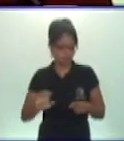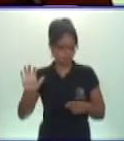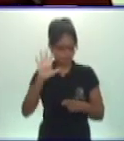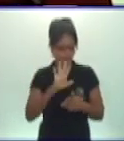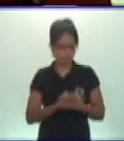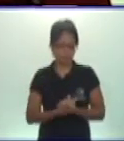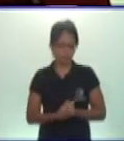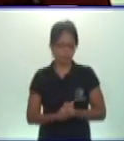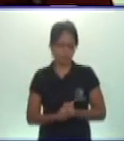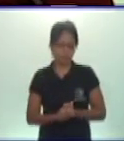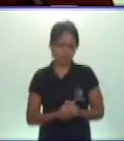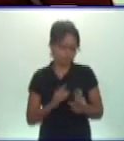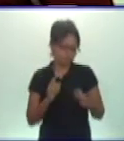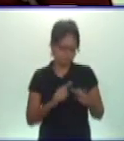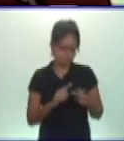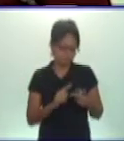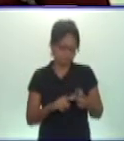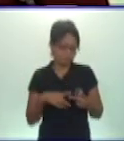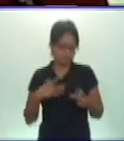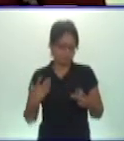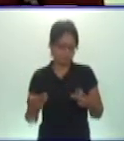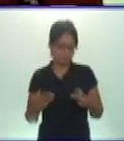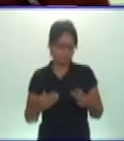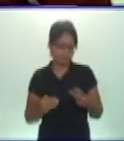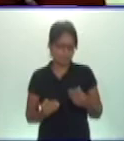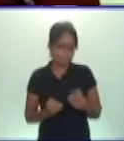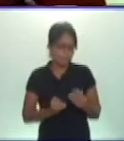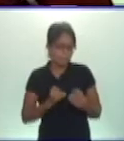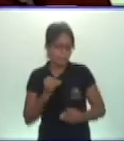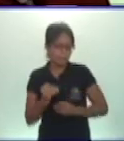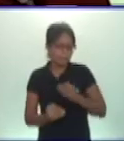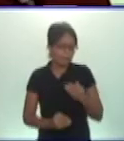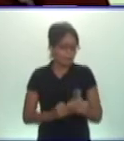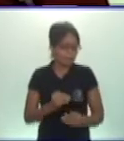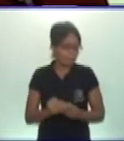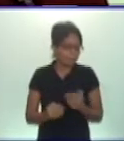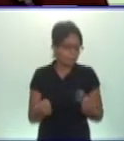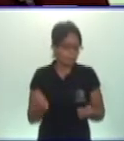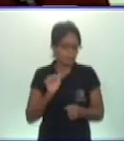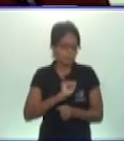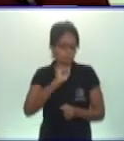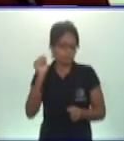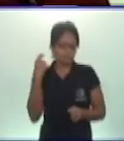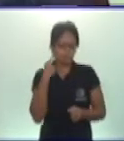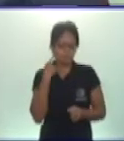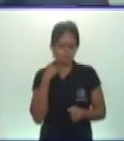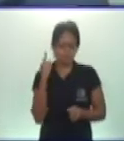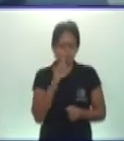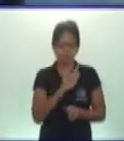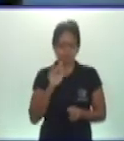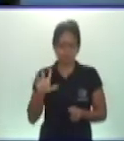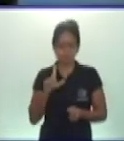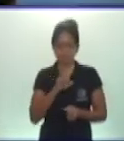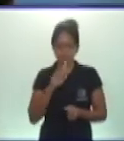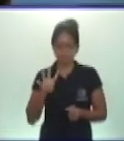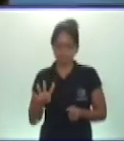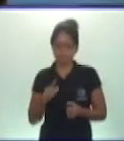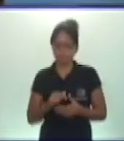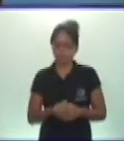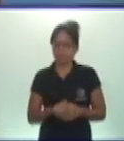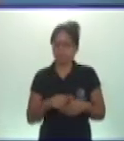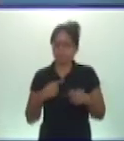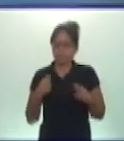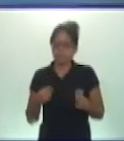de conquista hacia 1514 aproximadamente, y se le debe a Pánfilo de